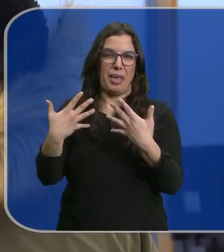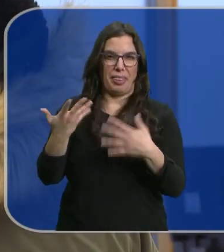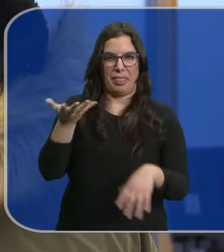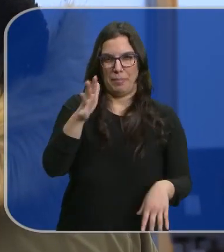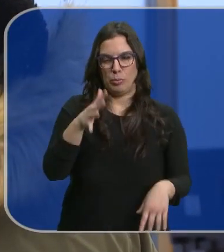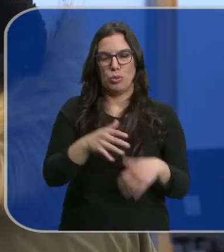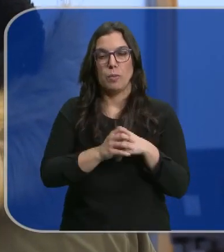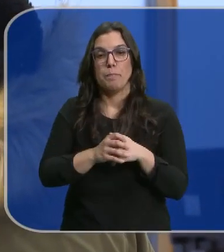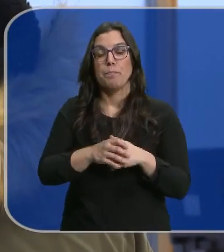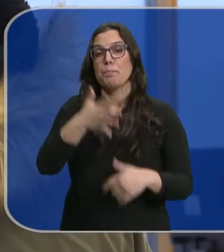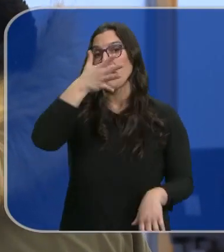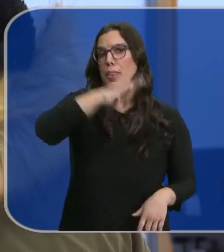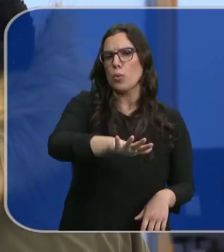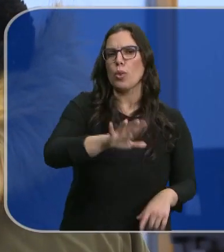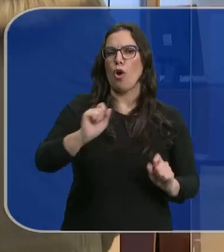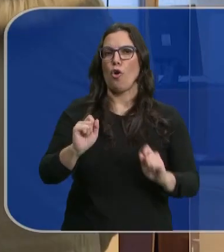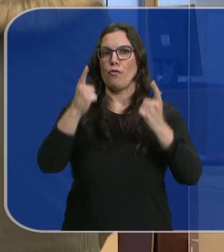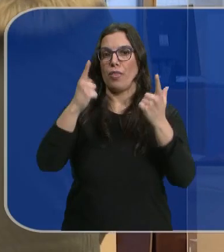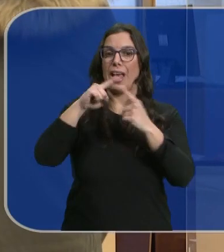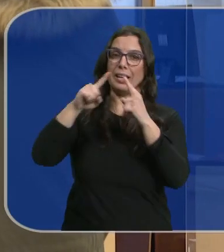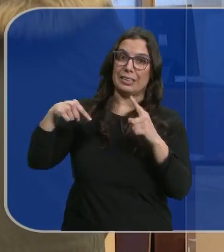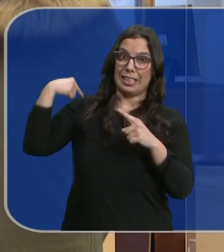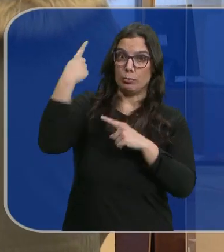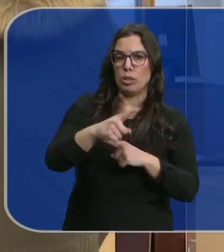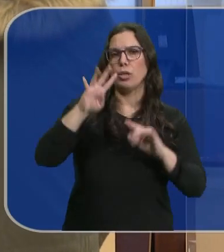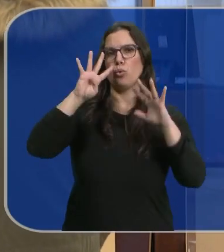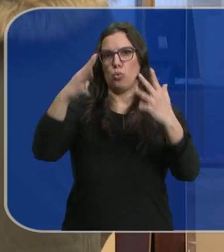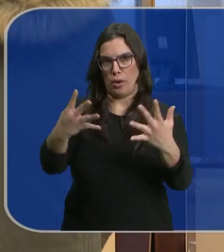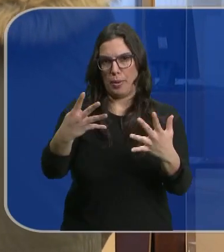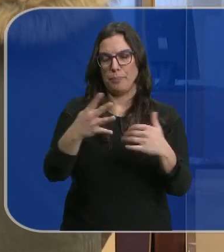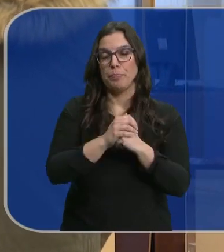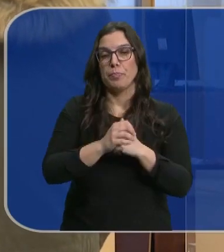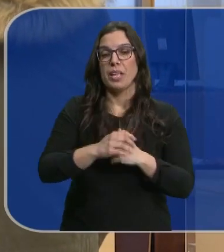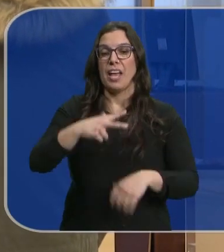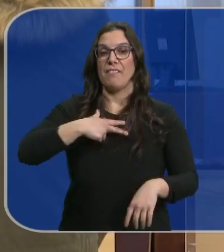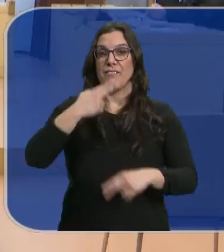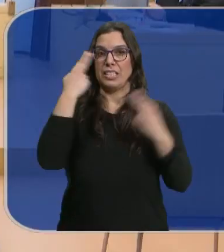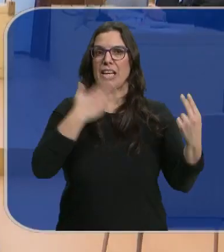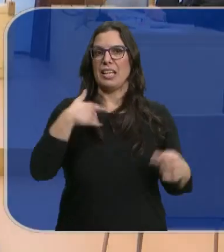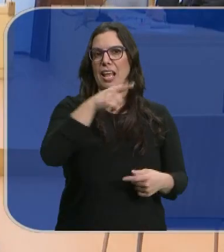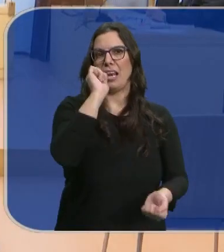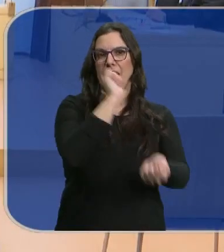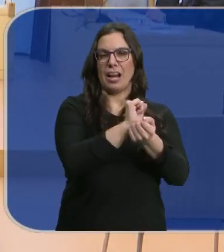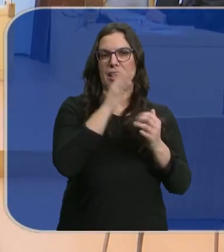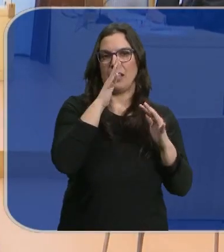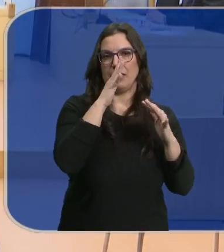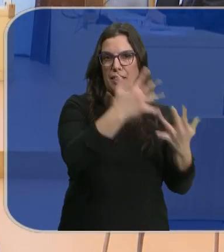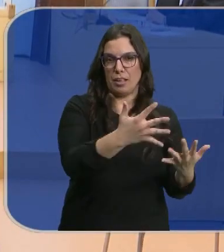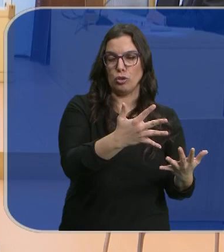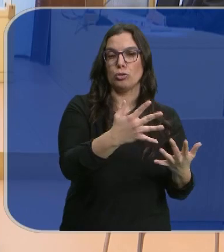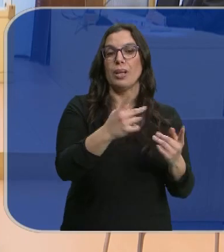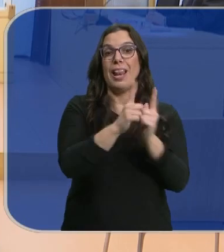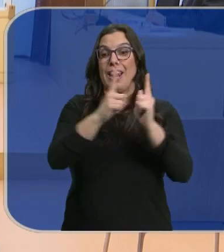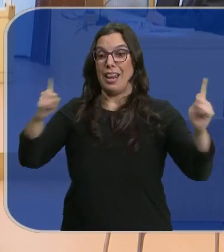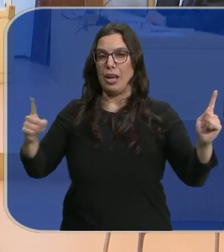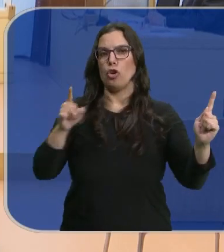alrededor de 10 años. La denuncia se formalizó 9 años después. El fiscal pide 10 años de prisión, un